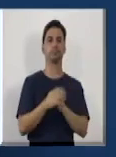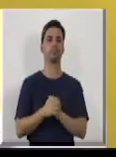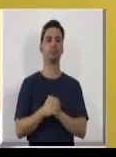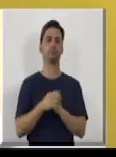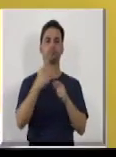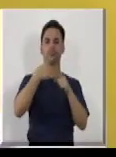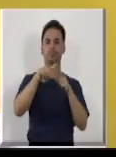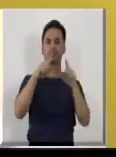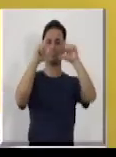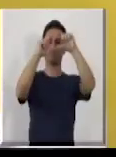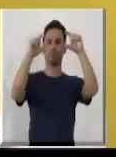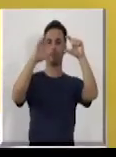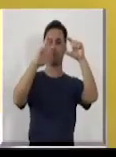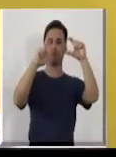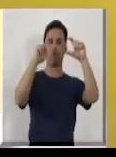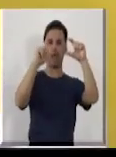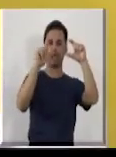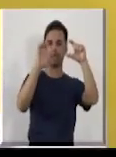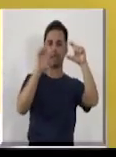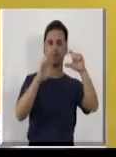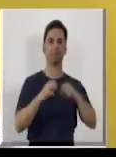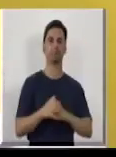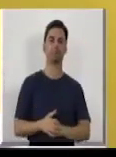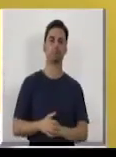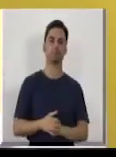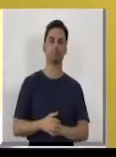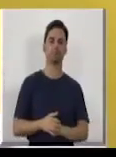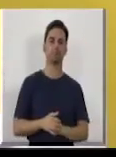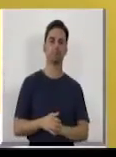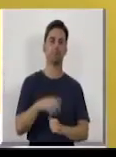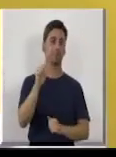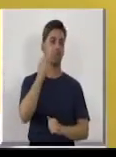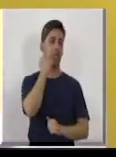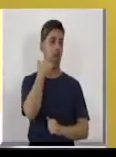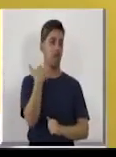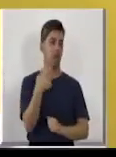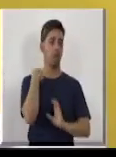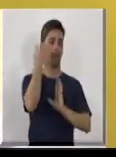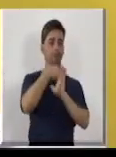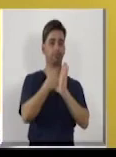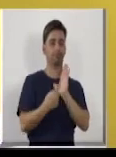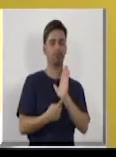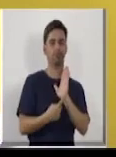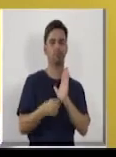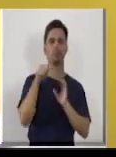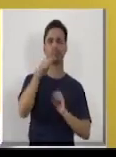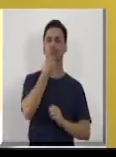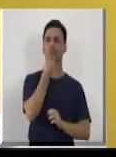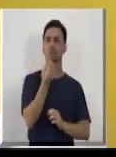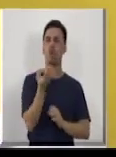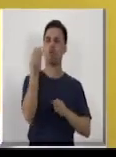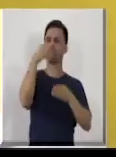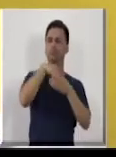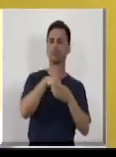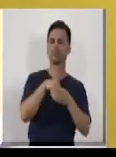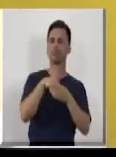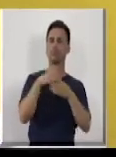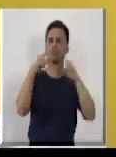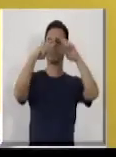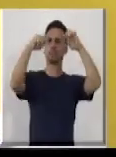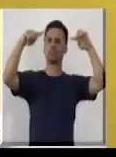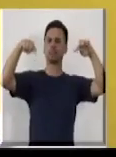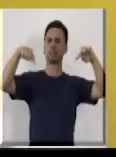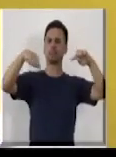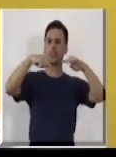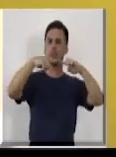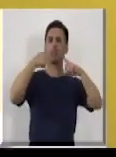Ahora, además de estos componentes que estamos haciendo referencia allí, ¿podremos introducir en el circuito